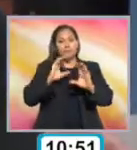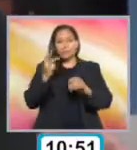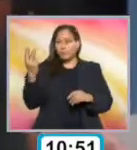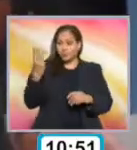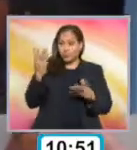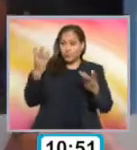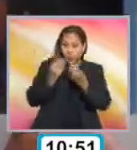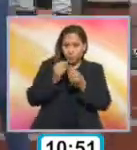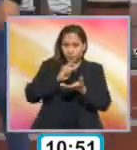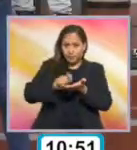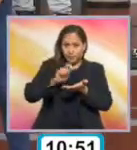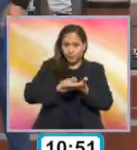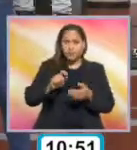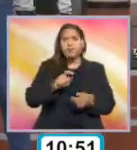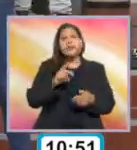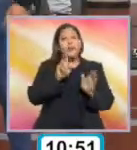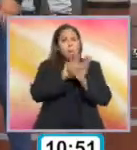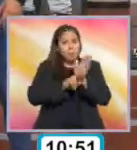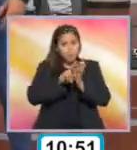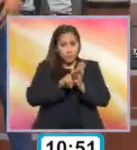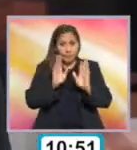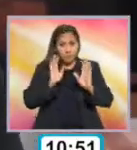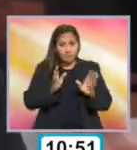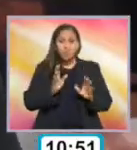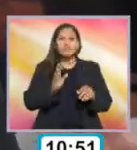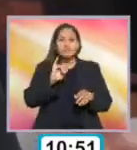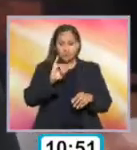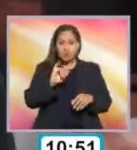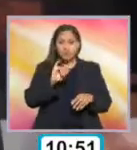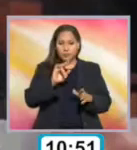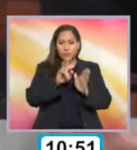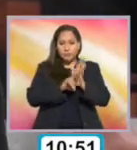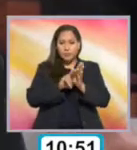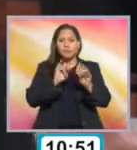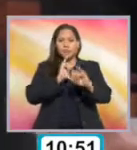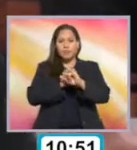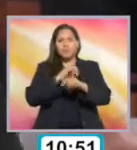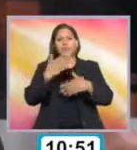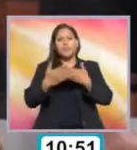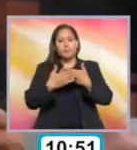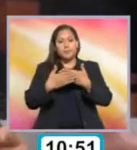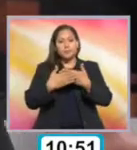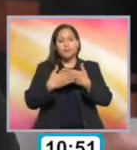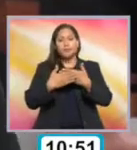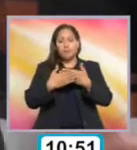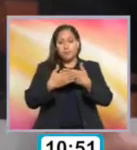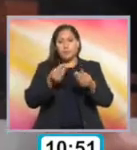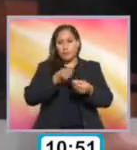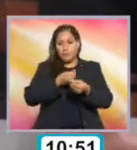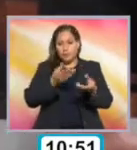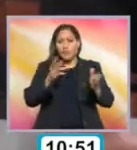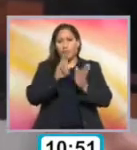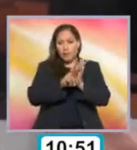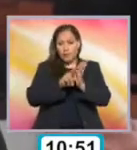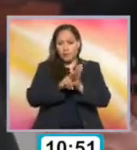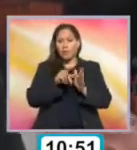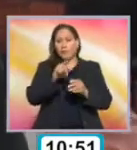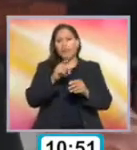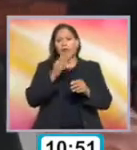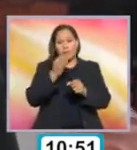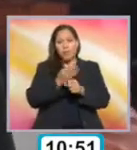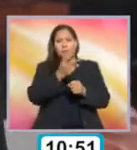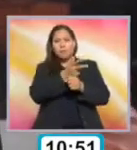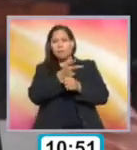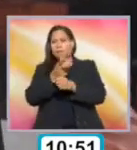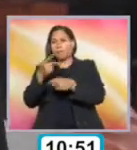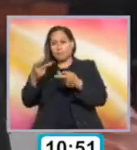yo juntos. Así es. Oye, ¿y hay videoclip? Tenemos un video lyrics en internet. Próximamente está por salir el video. Ya lo estamos grabando, ya lo